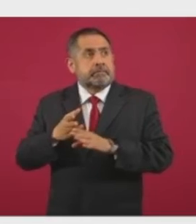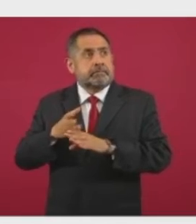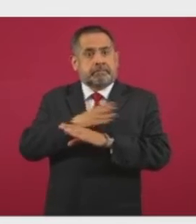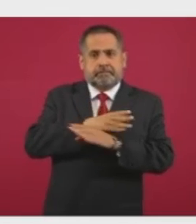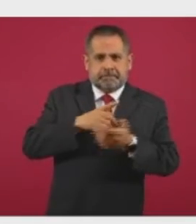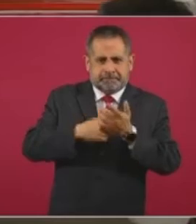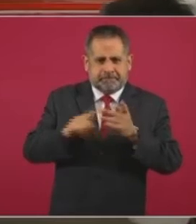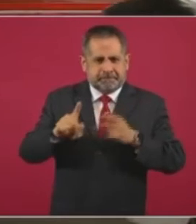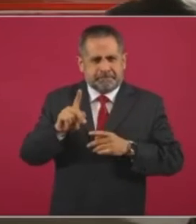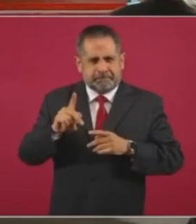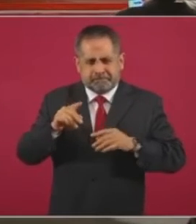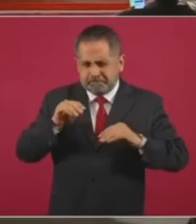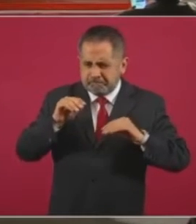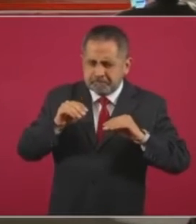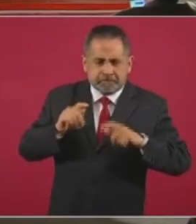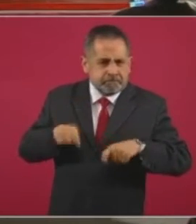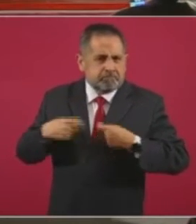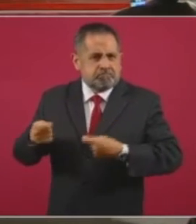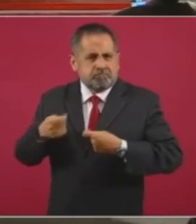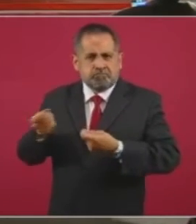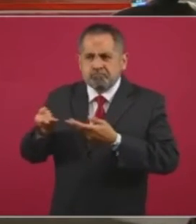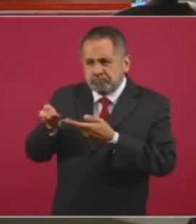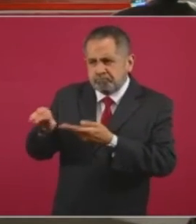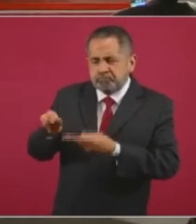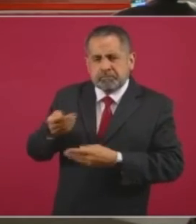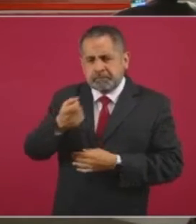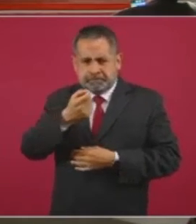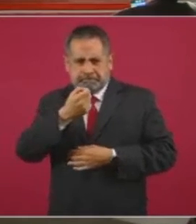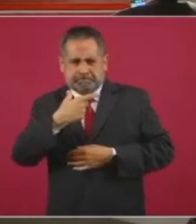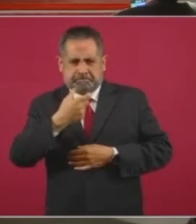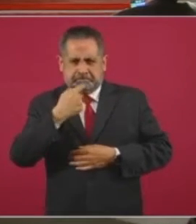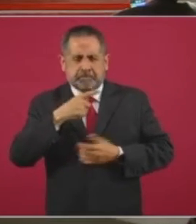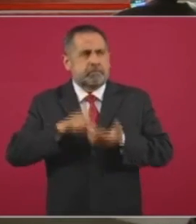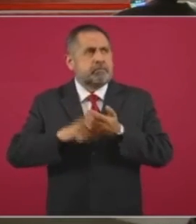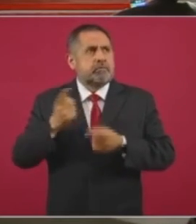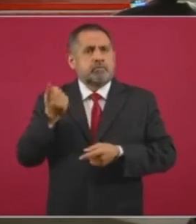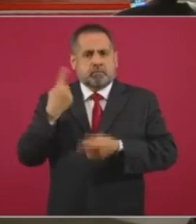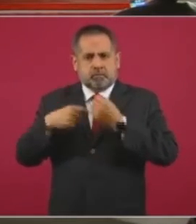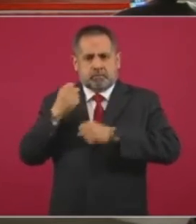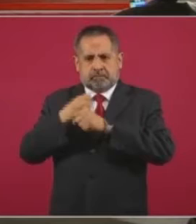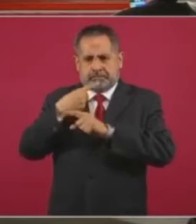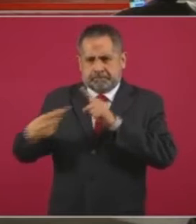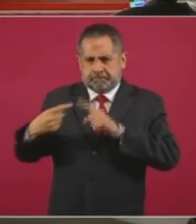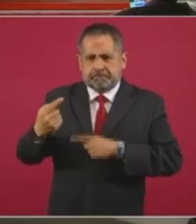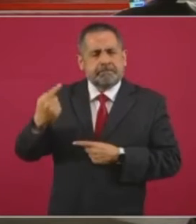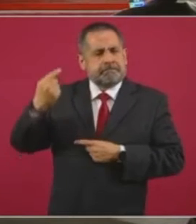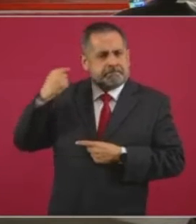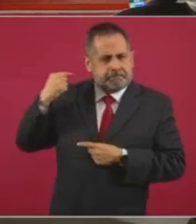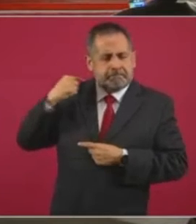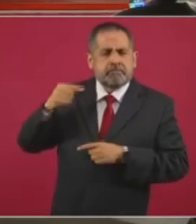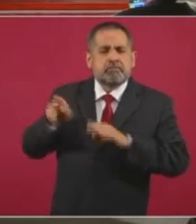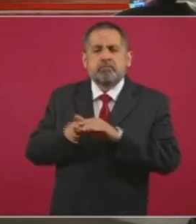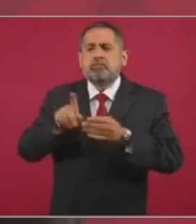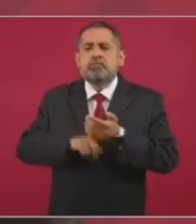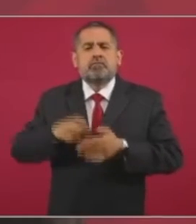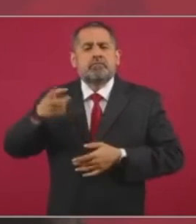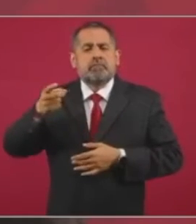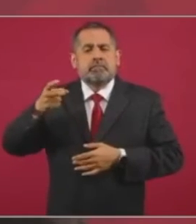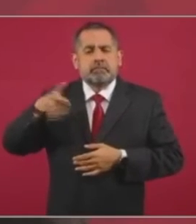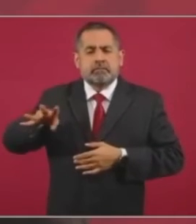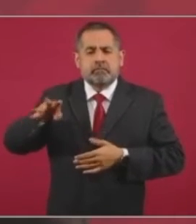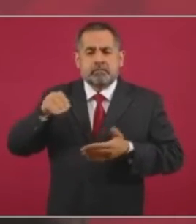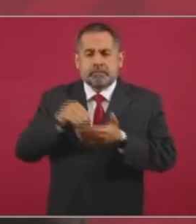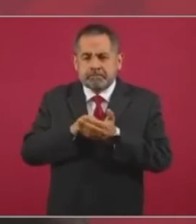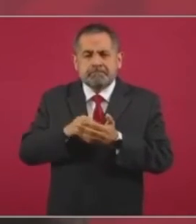esta estrategia de optimización de tratamiento antirretroviral a mediados del año pasado en nuestro país, más de